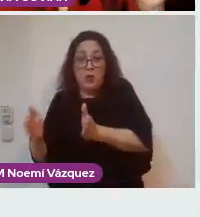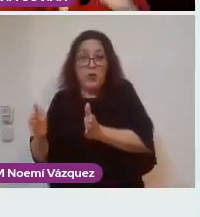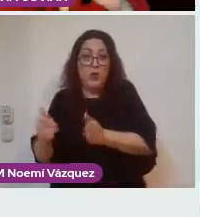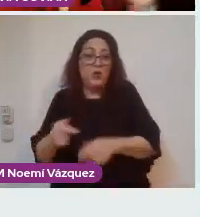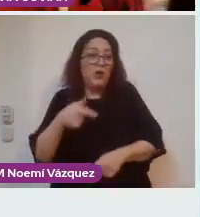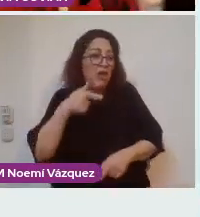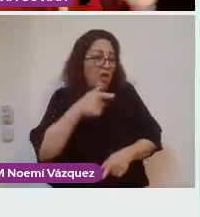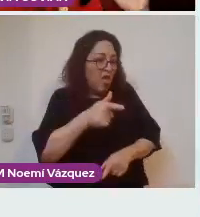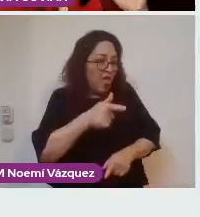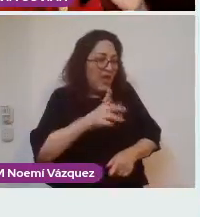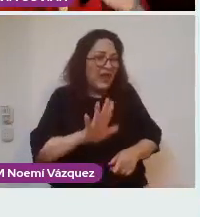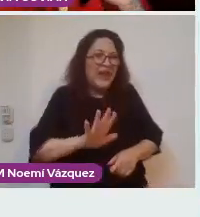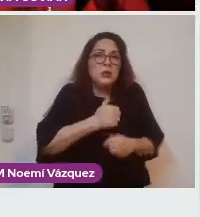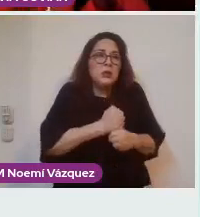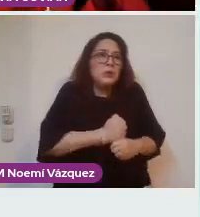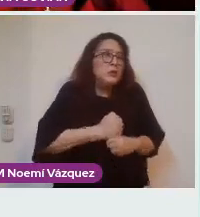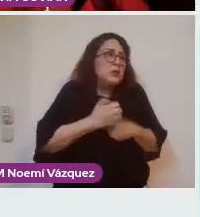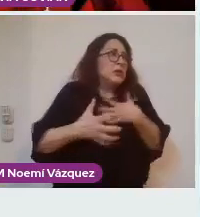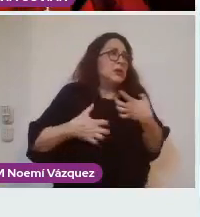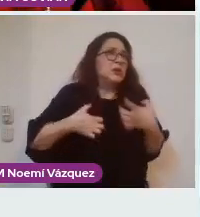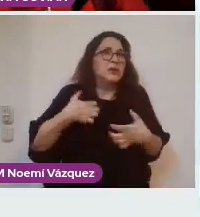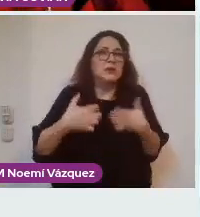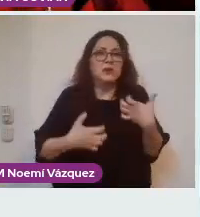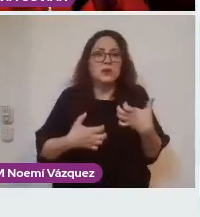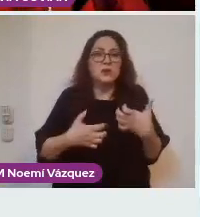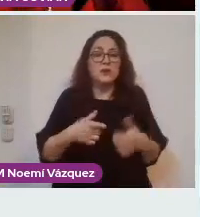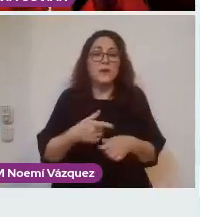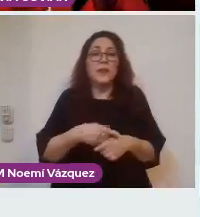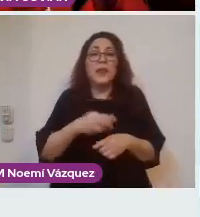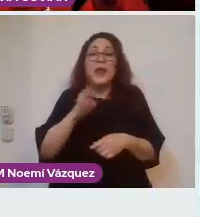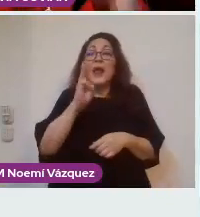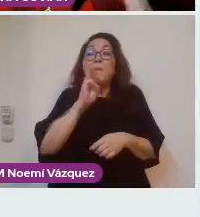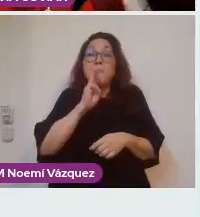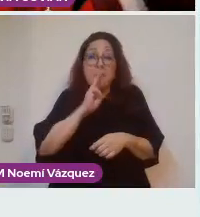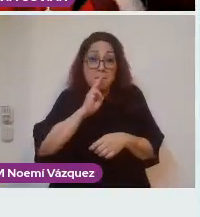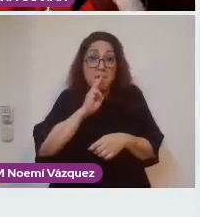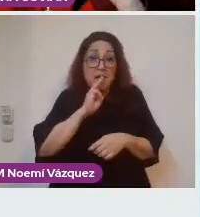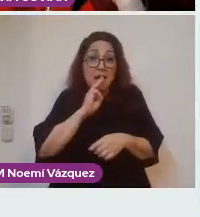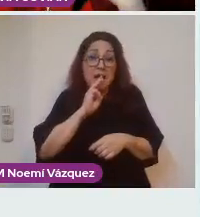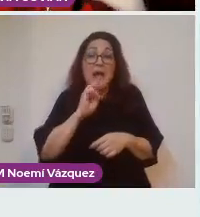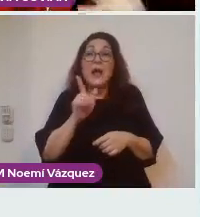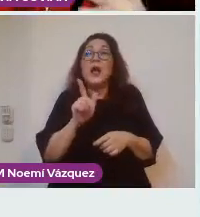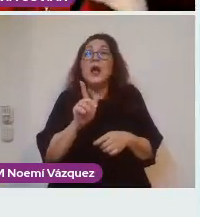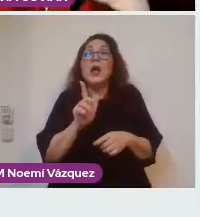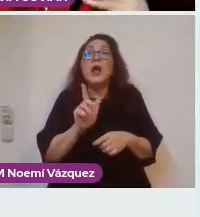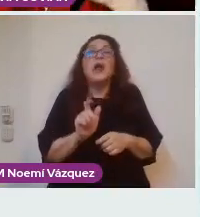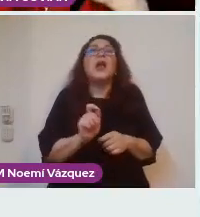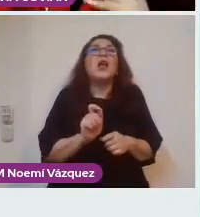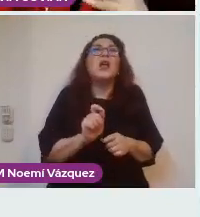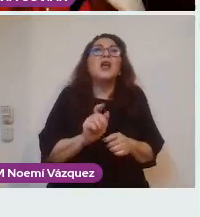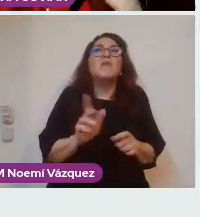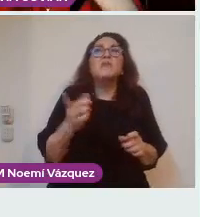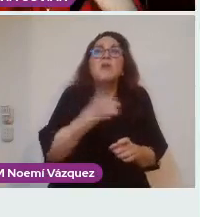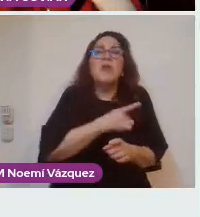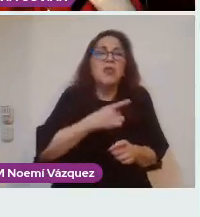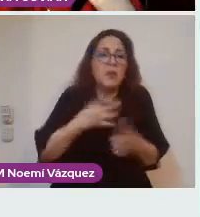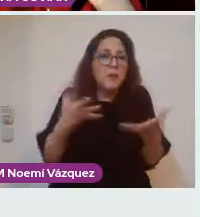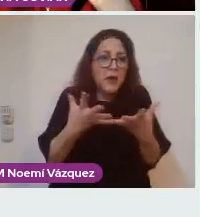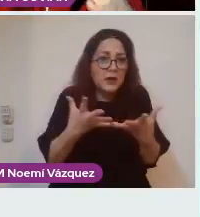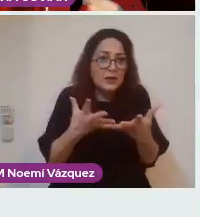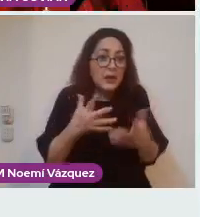al momento de servir o comentarios amables, hostiles. Finalmente son hábitos de casa.